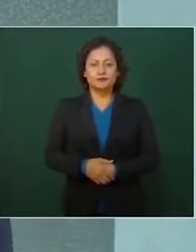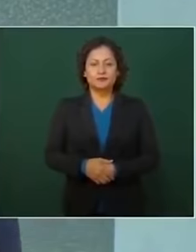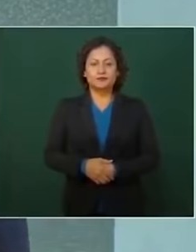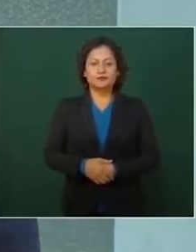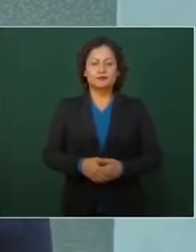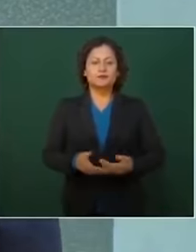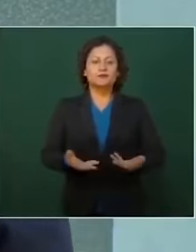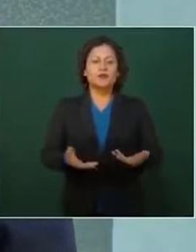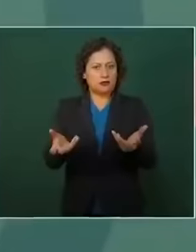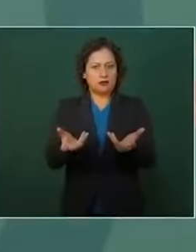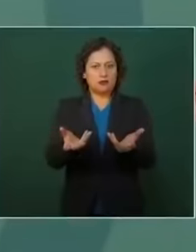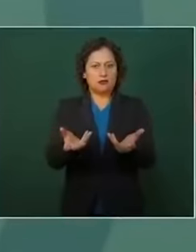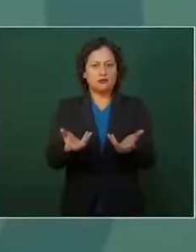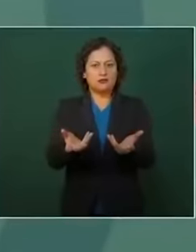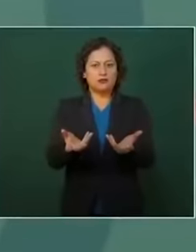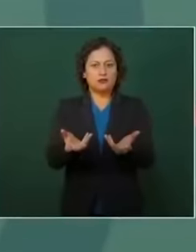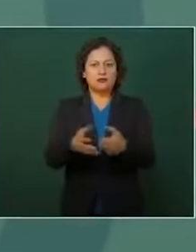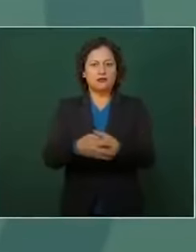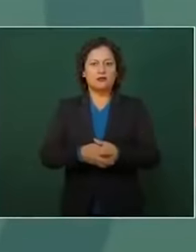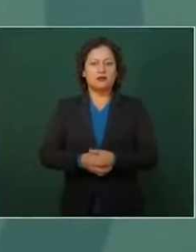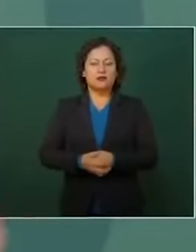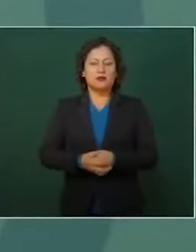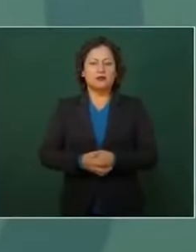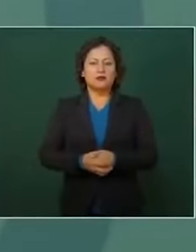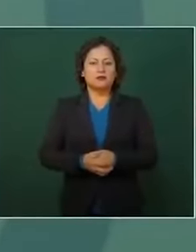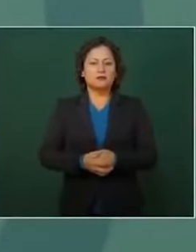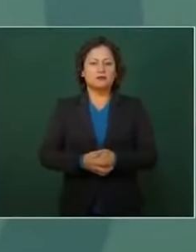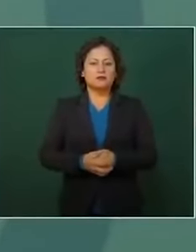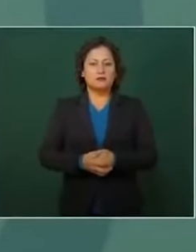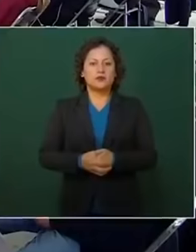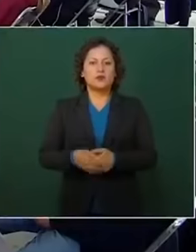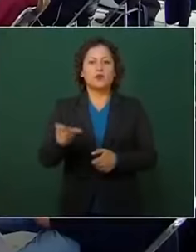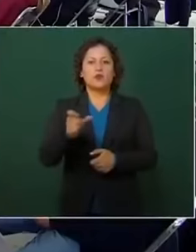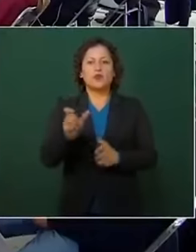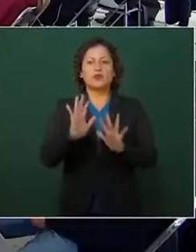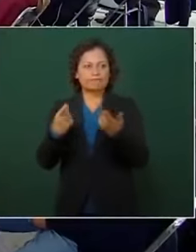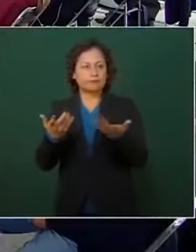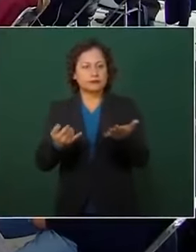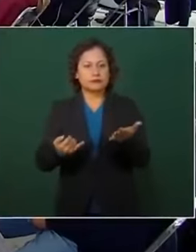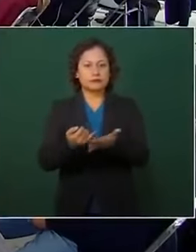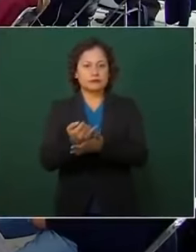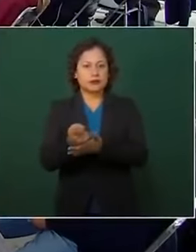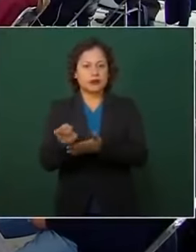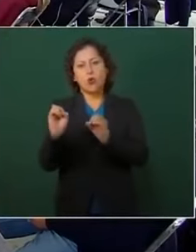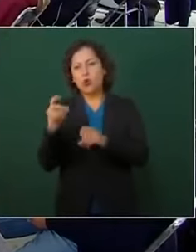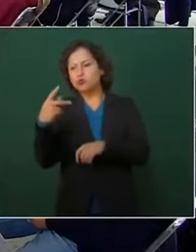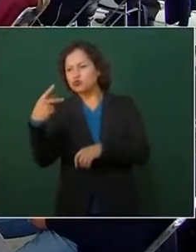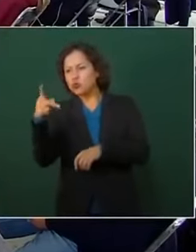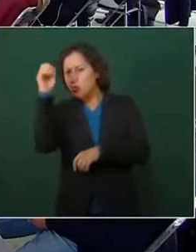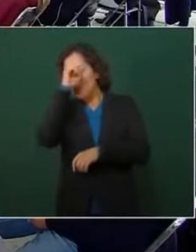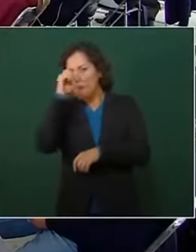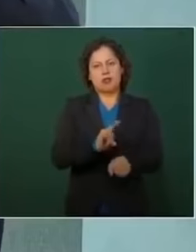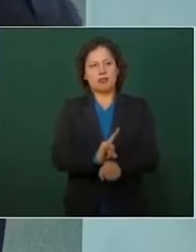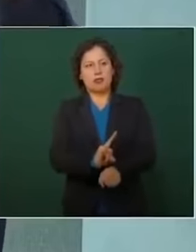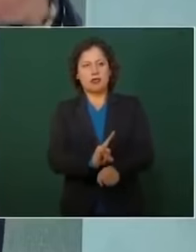ahora de las definiciones se fue o así pensaba siempre pero simulaba estar